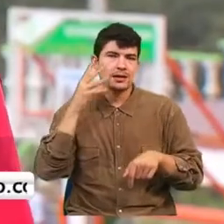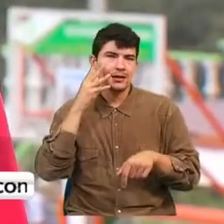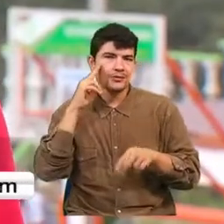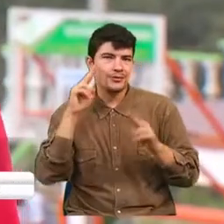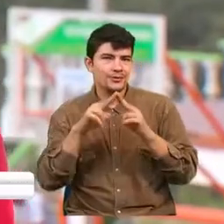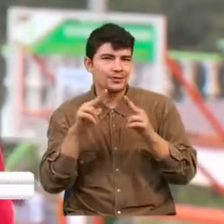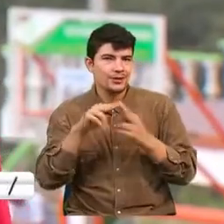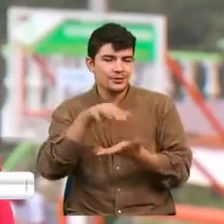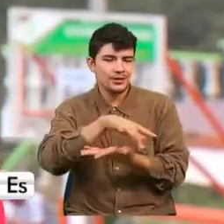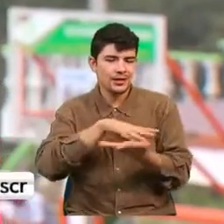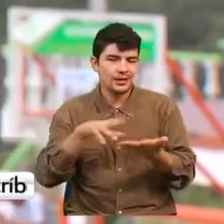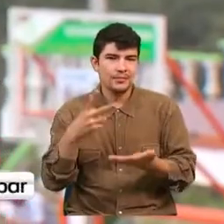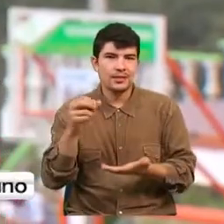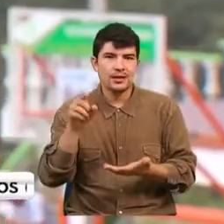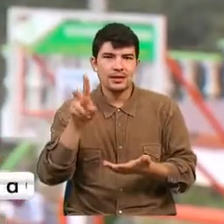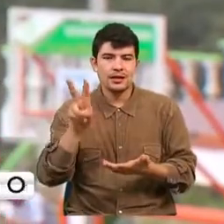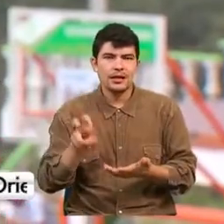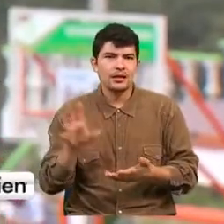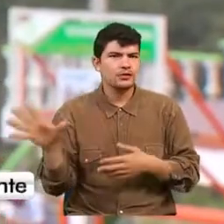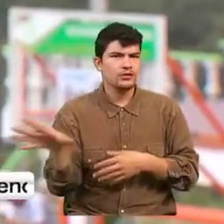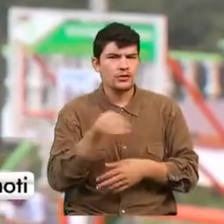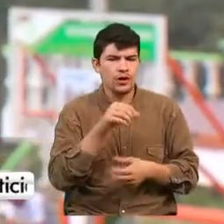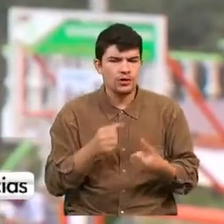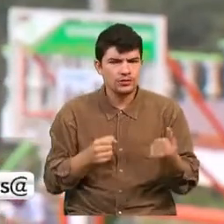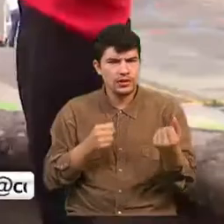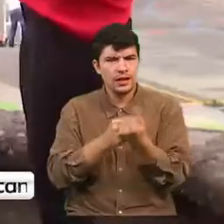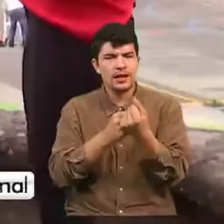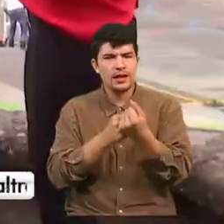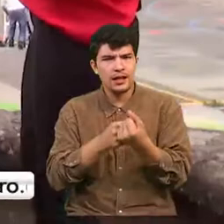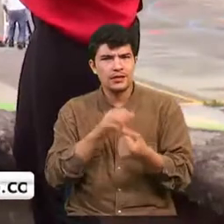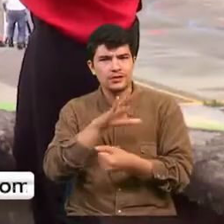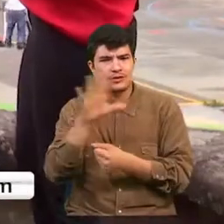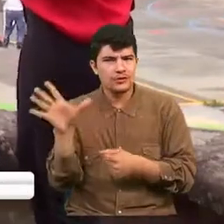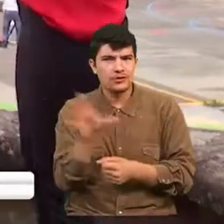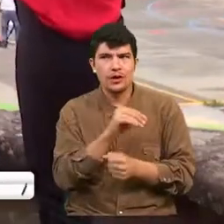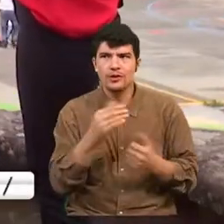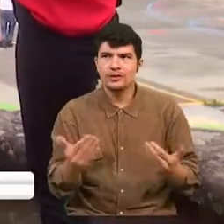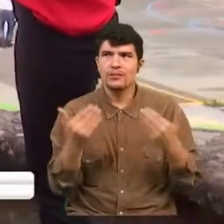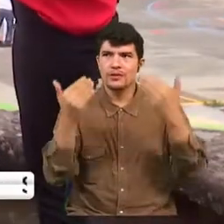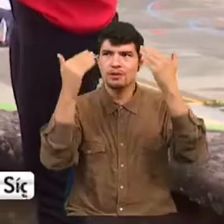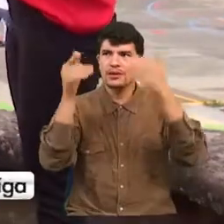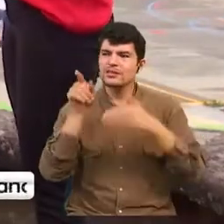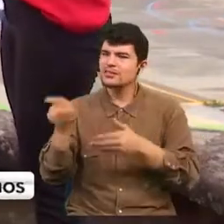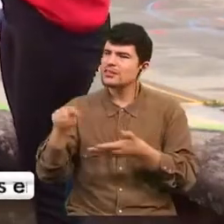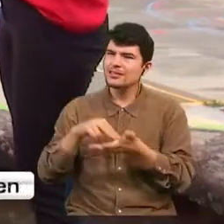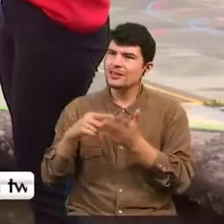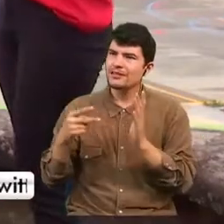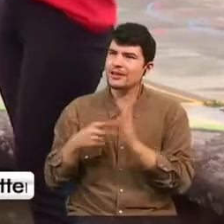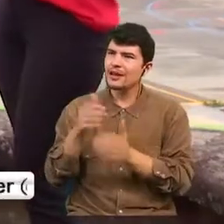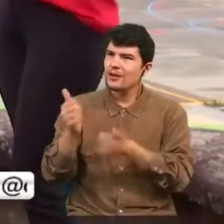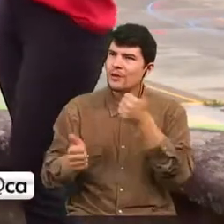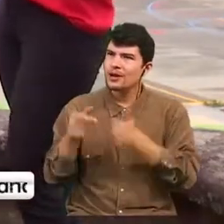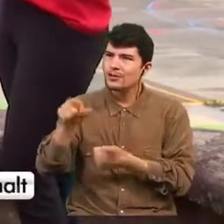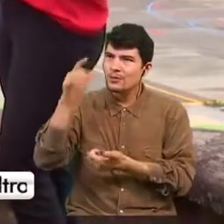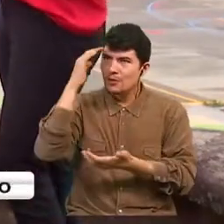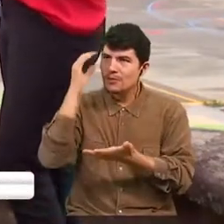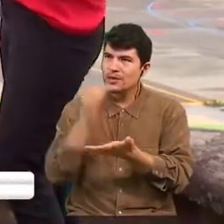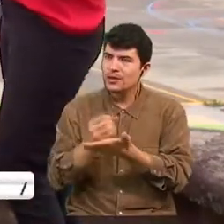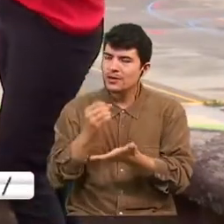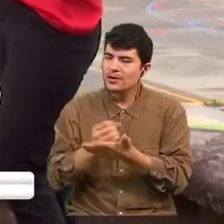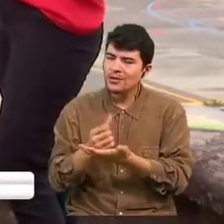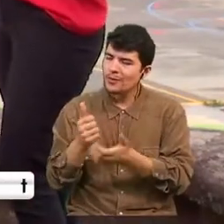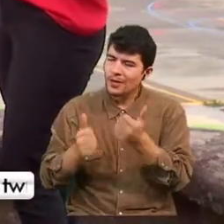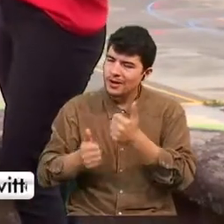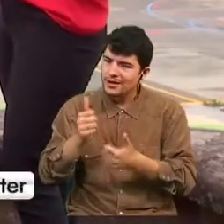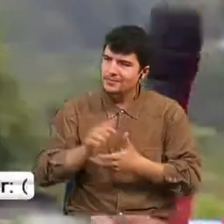2017. Todos a la pujanza, todos a progresar, son las palabras del señor gobernador. ¿A qué se refiere usted? ¿Qué mensaje quiere darle a todos los santanderianos con